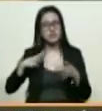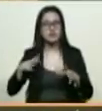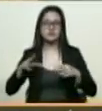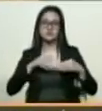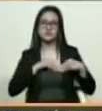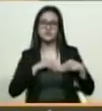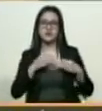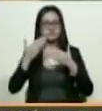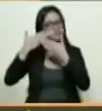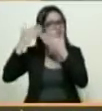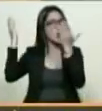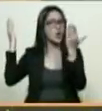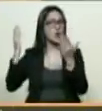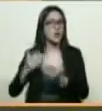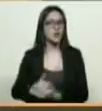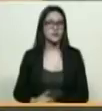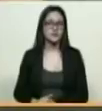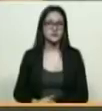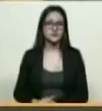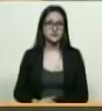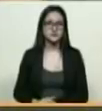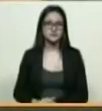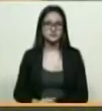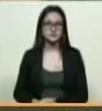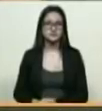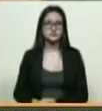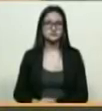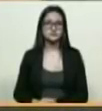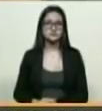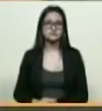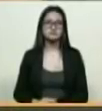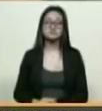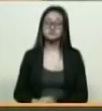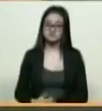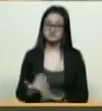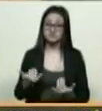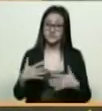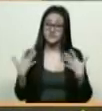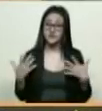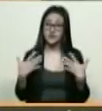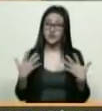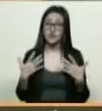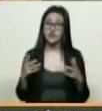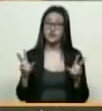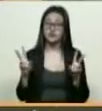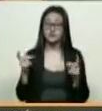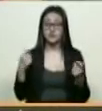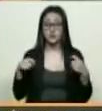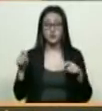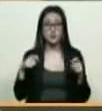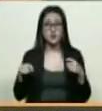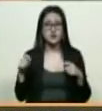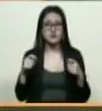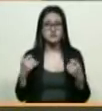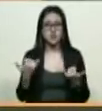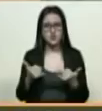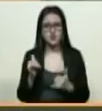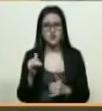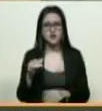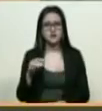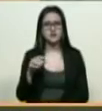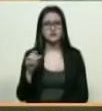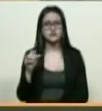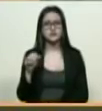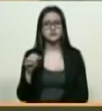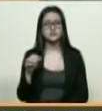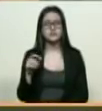que debemos romper, pues. Entonces, en este caso, bien contento, este viernes de turismo hemos tenido presencia en el estado Sucre,